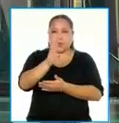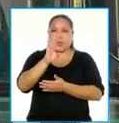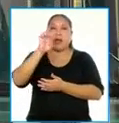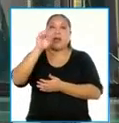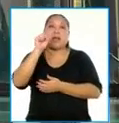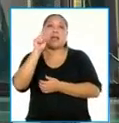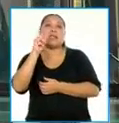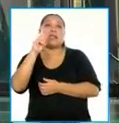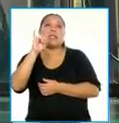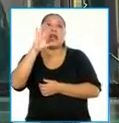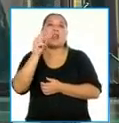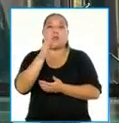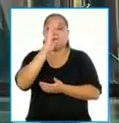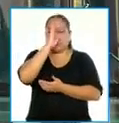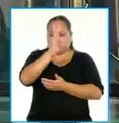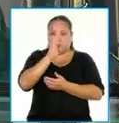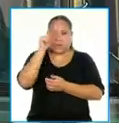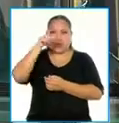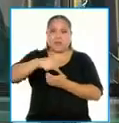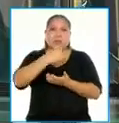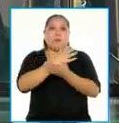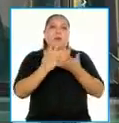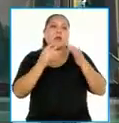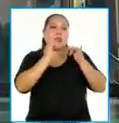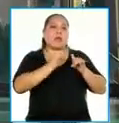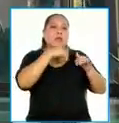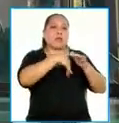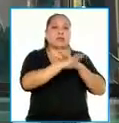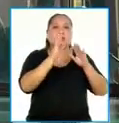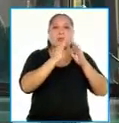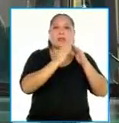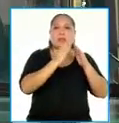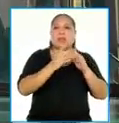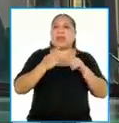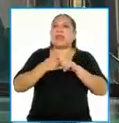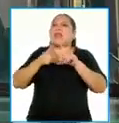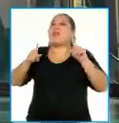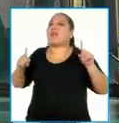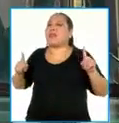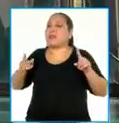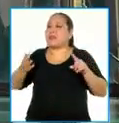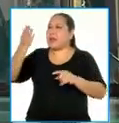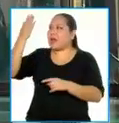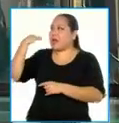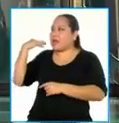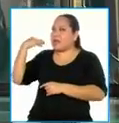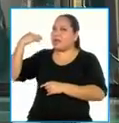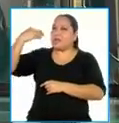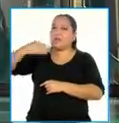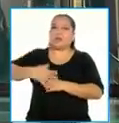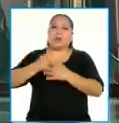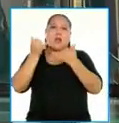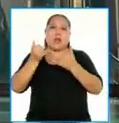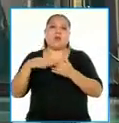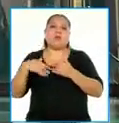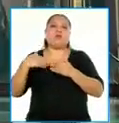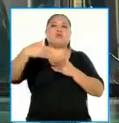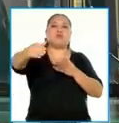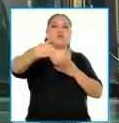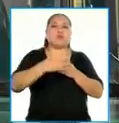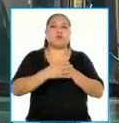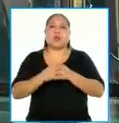nueva etapa del confinamiento. Me gustaría que nos marque la diferencia de lo que ha venido siendo estos días a lo que tendrá que ser a